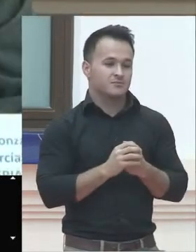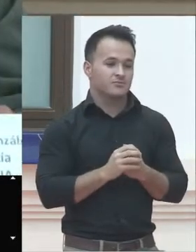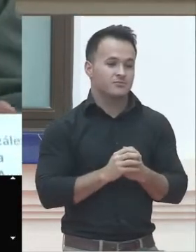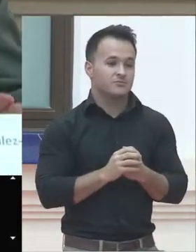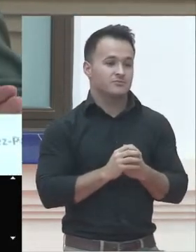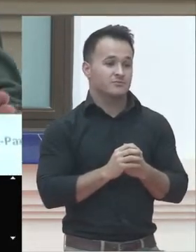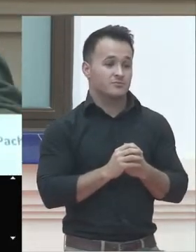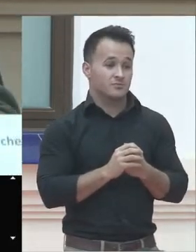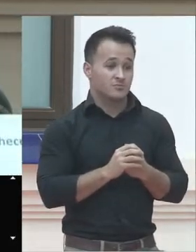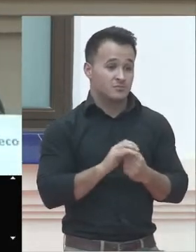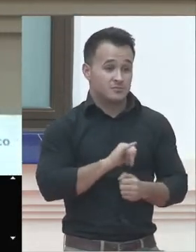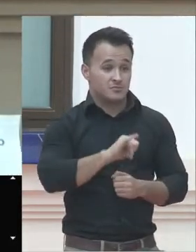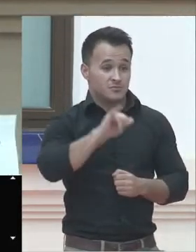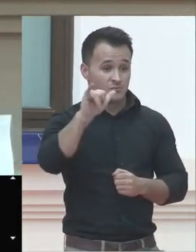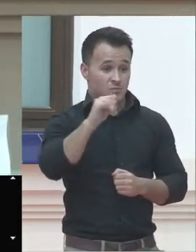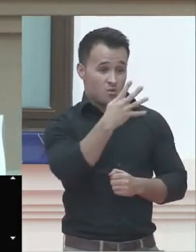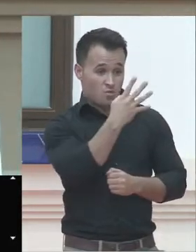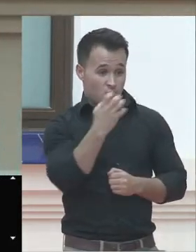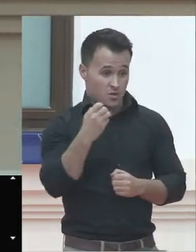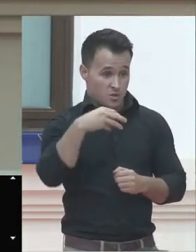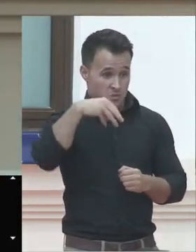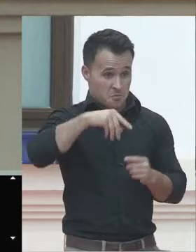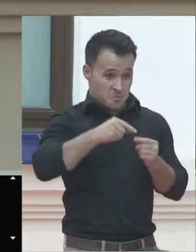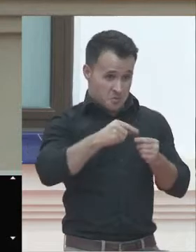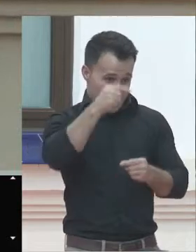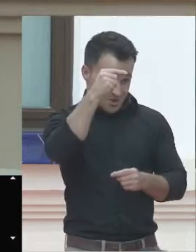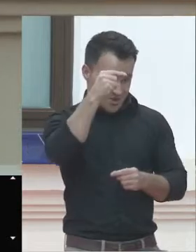400 metros, pero bueno, algo es algo,